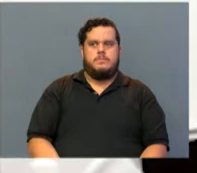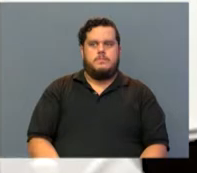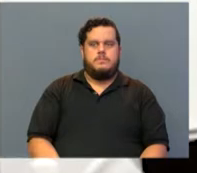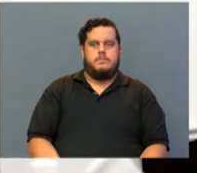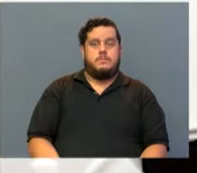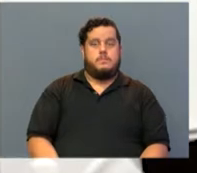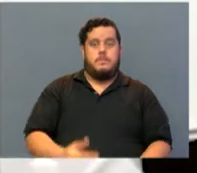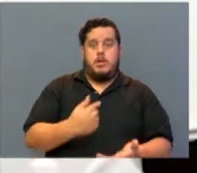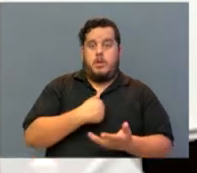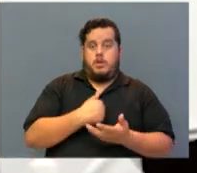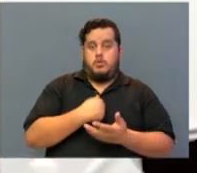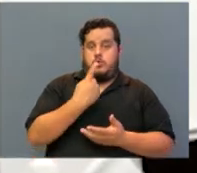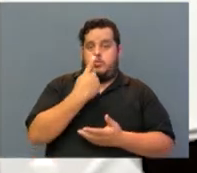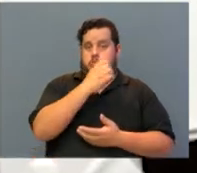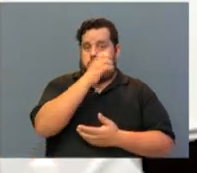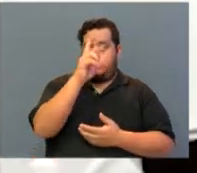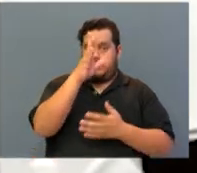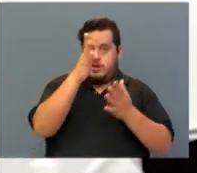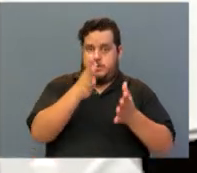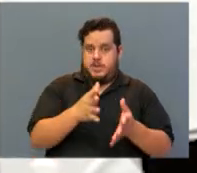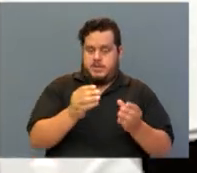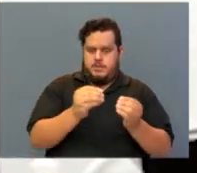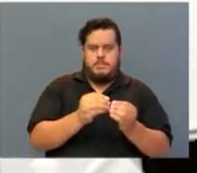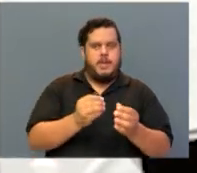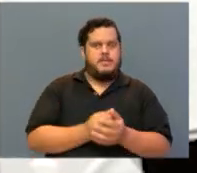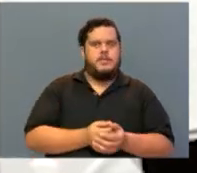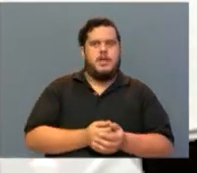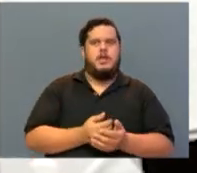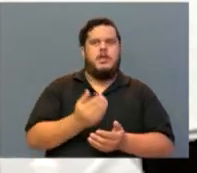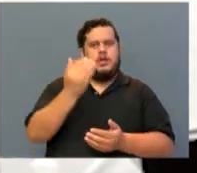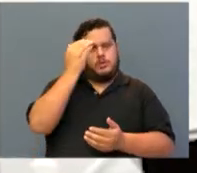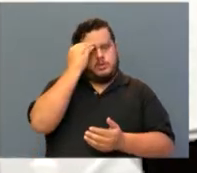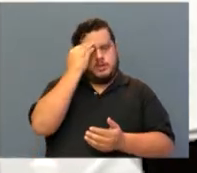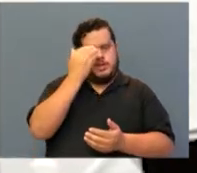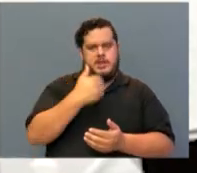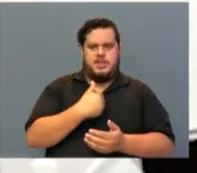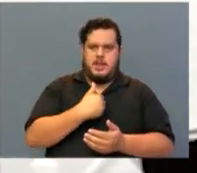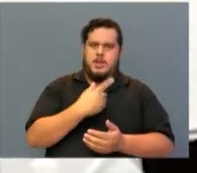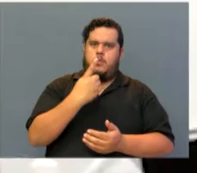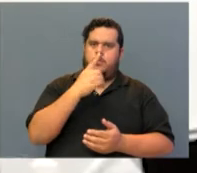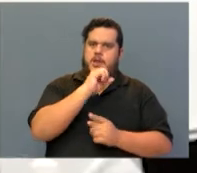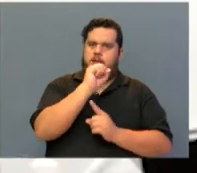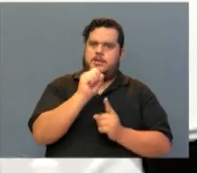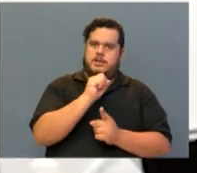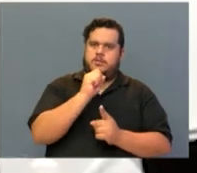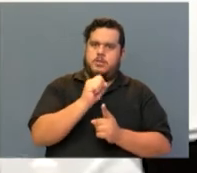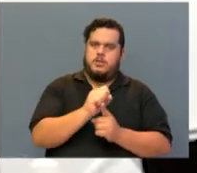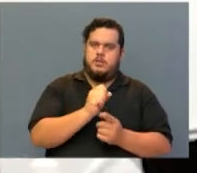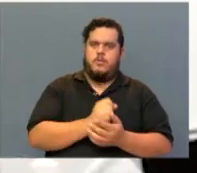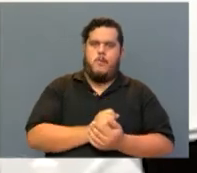Yo soy un costarricense más. Sé que están en una situación